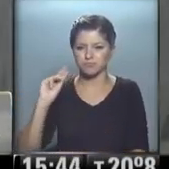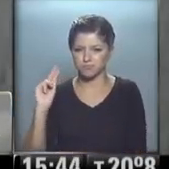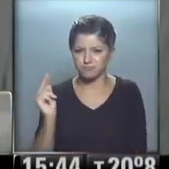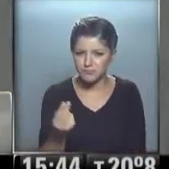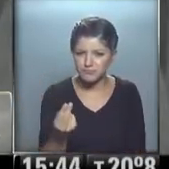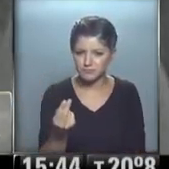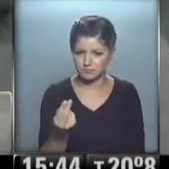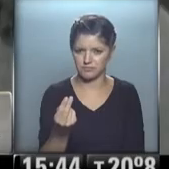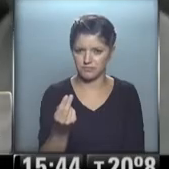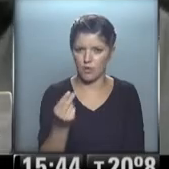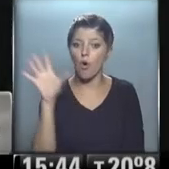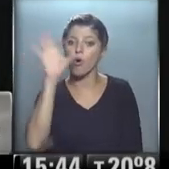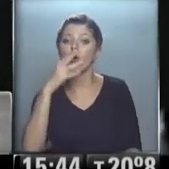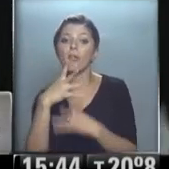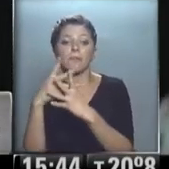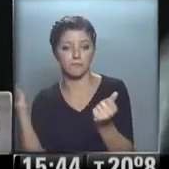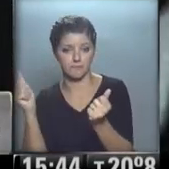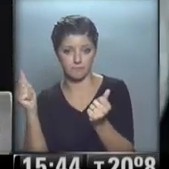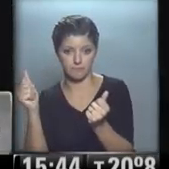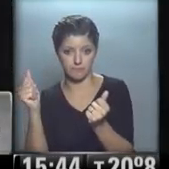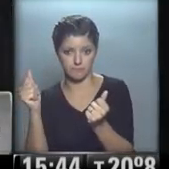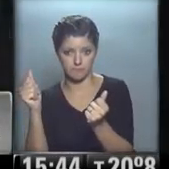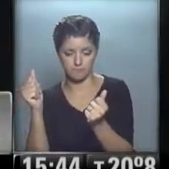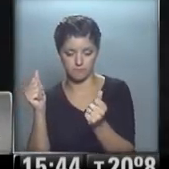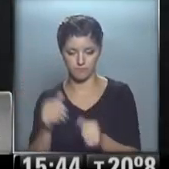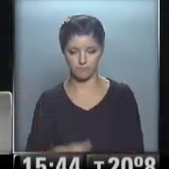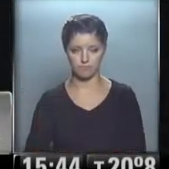asesinados o desaparecidos.